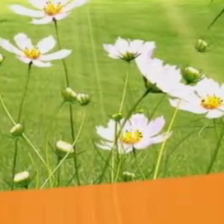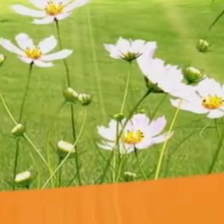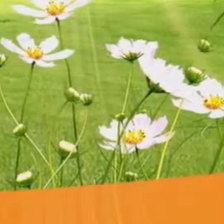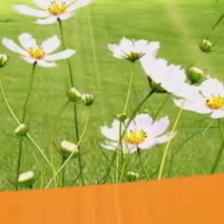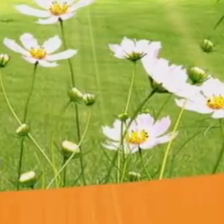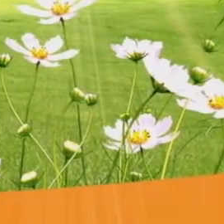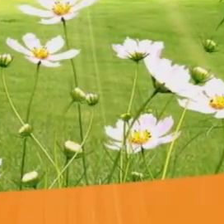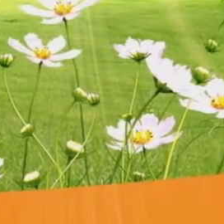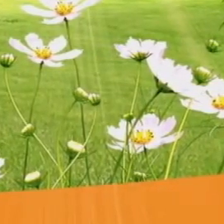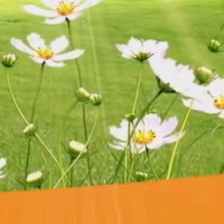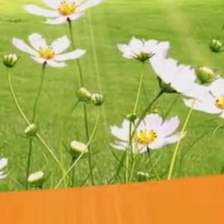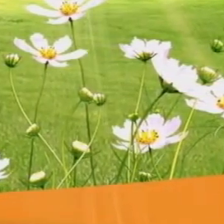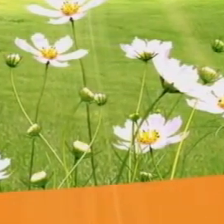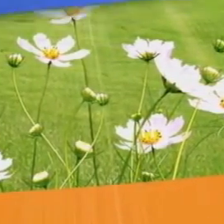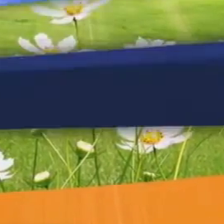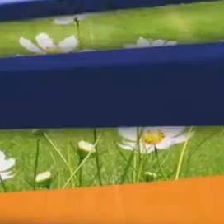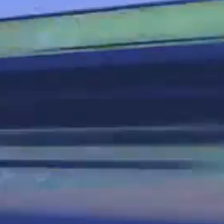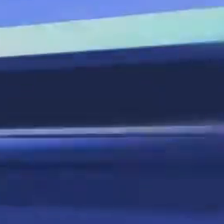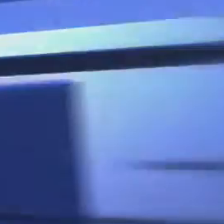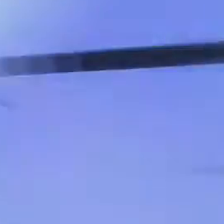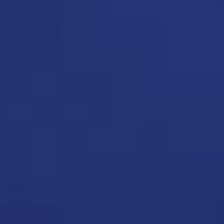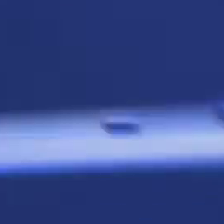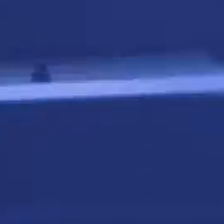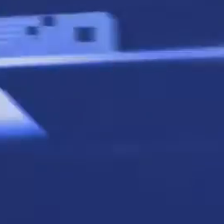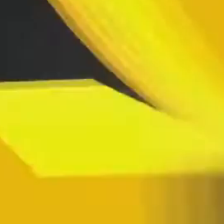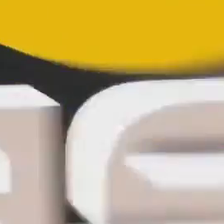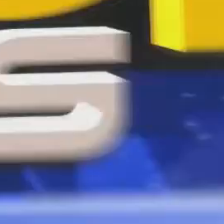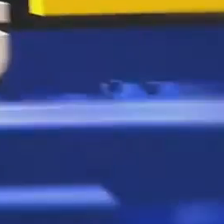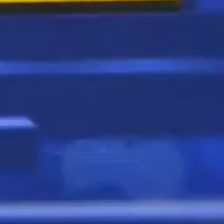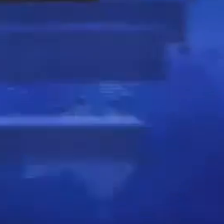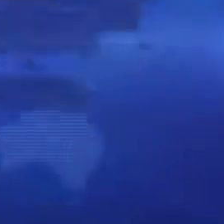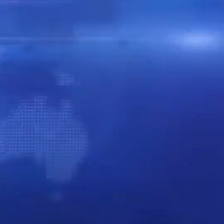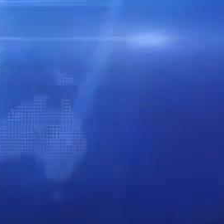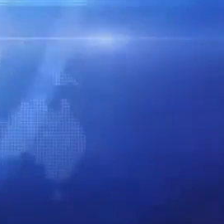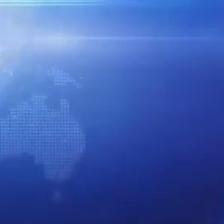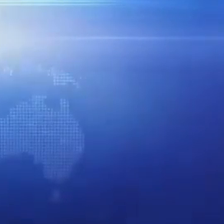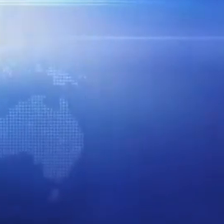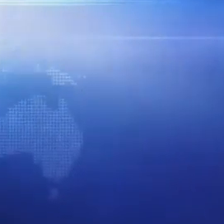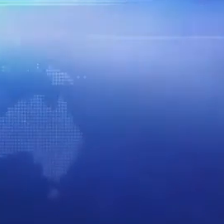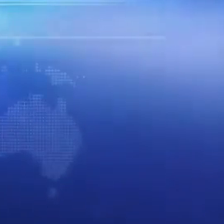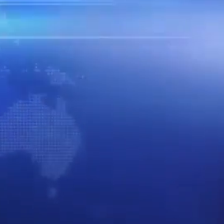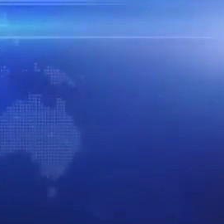líderes limpieza enlace noticias lo que ustedes quiere ver